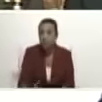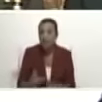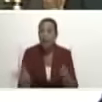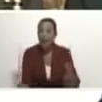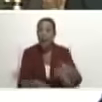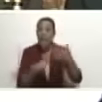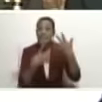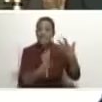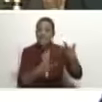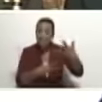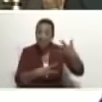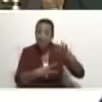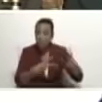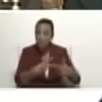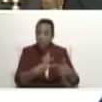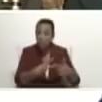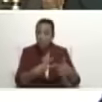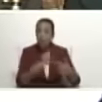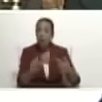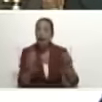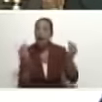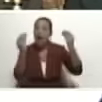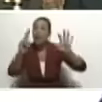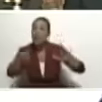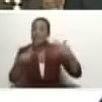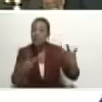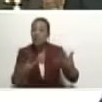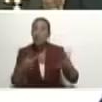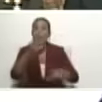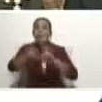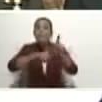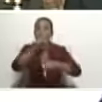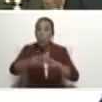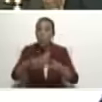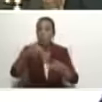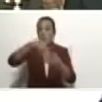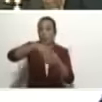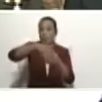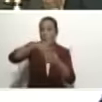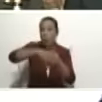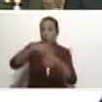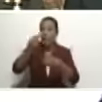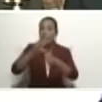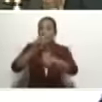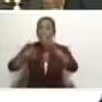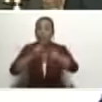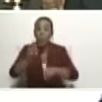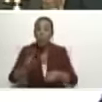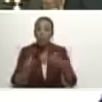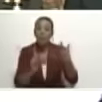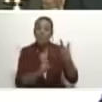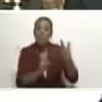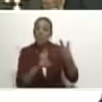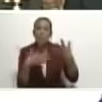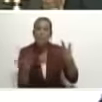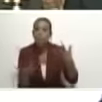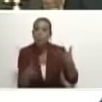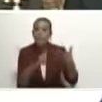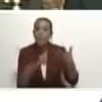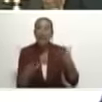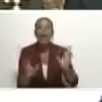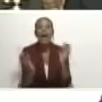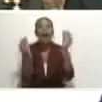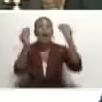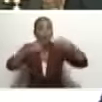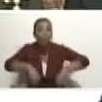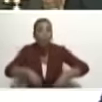séptimo referéndum que se ha hecho en la historia política de Venezuela. En quinto lugar, el